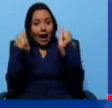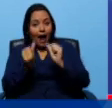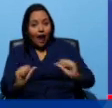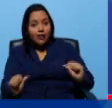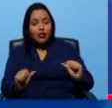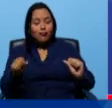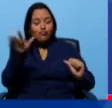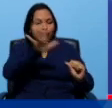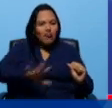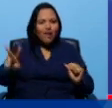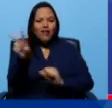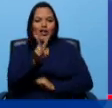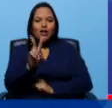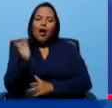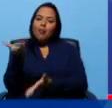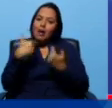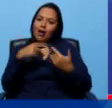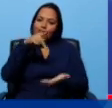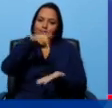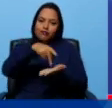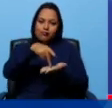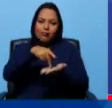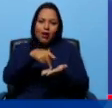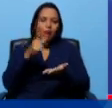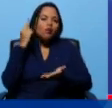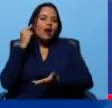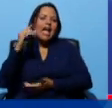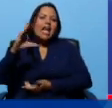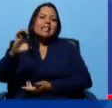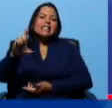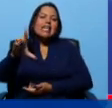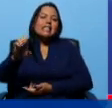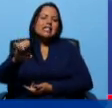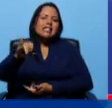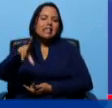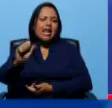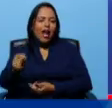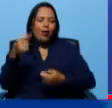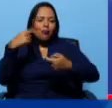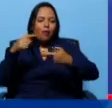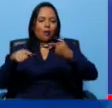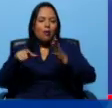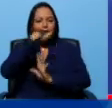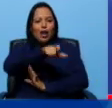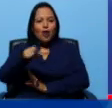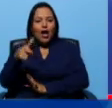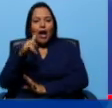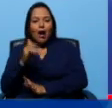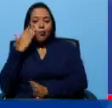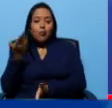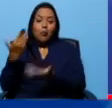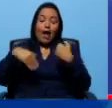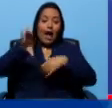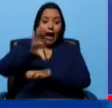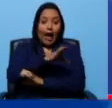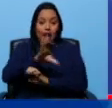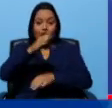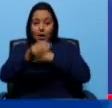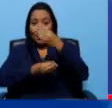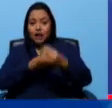de Venezuela. Vengan acá Cecilia Tot, Pérez Rossi, Francisco Pacheco. Vengan a cantar,